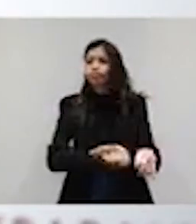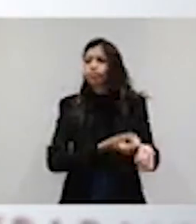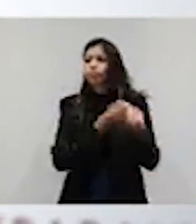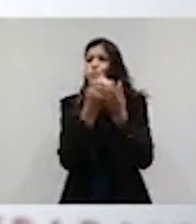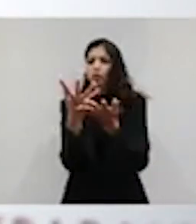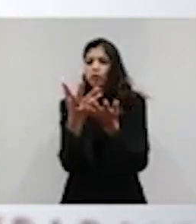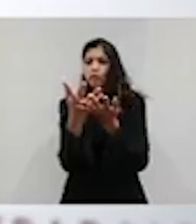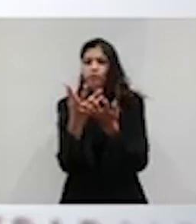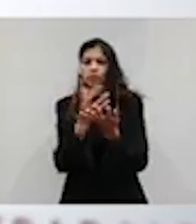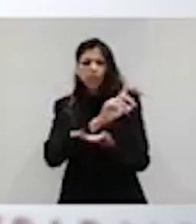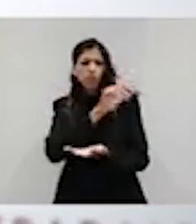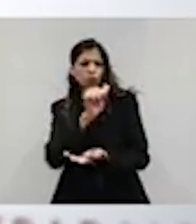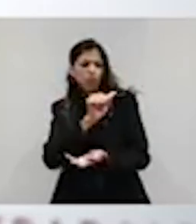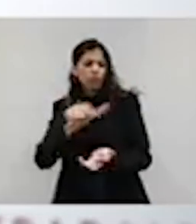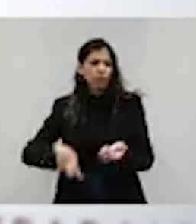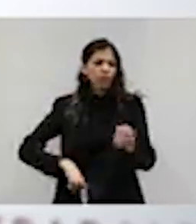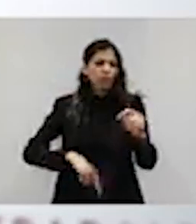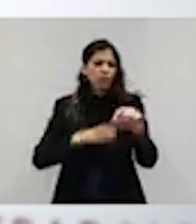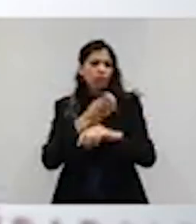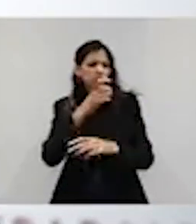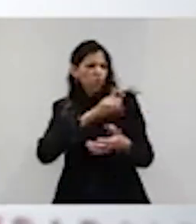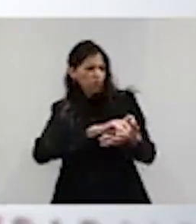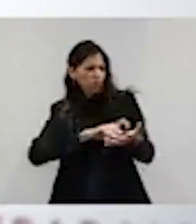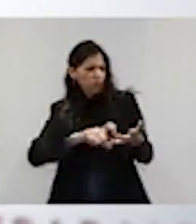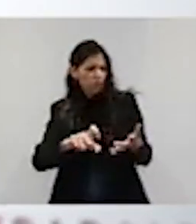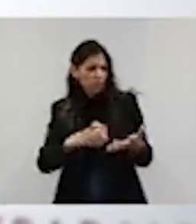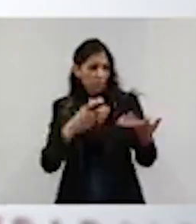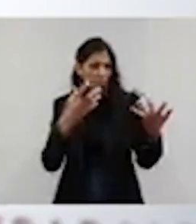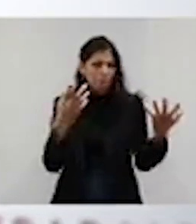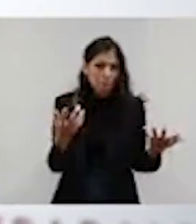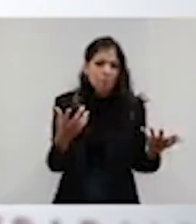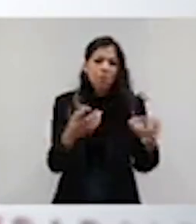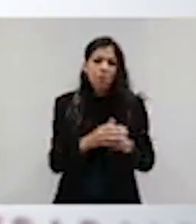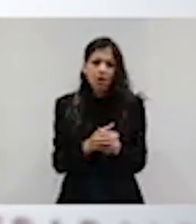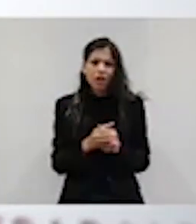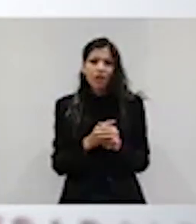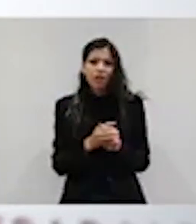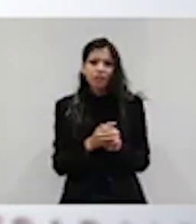gobierno del estado lo compra a la inmobiliaria DIF.